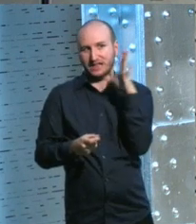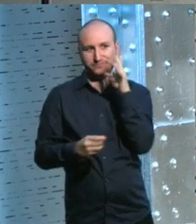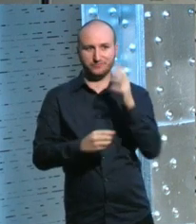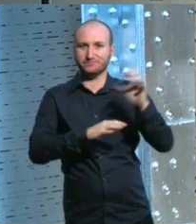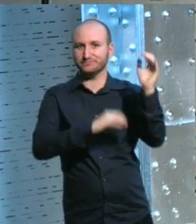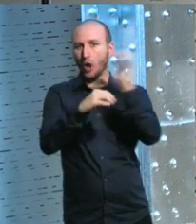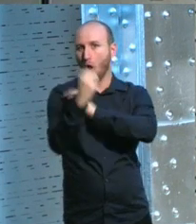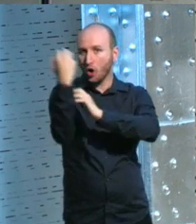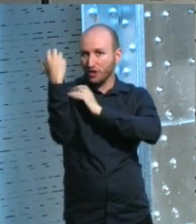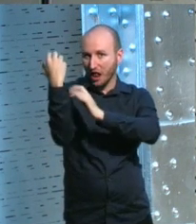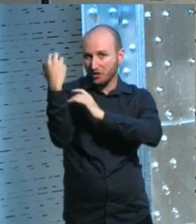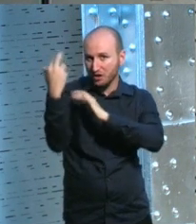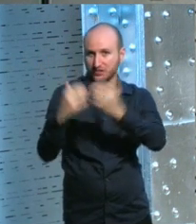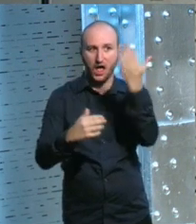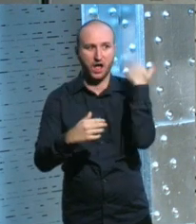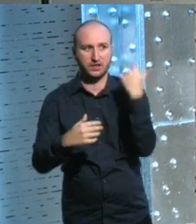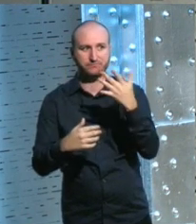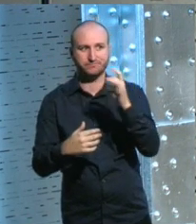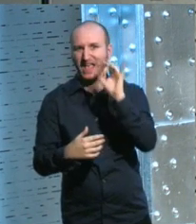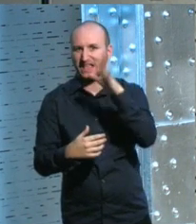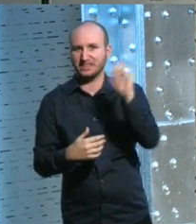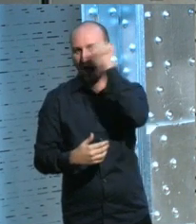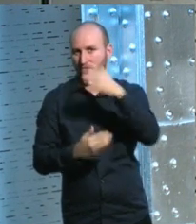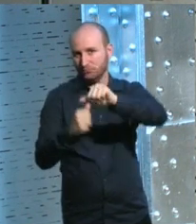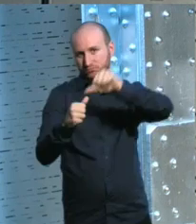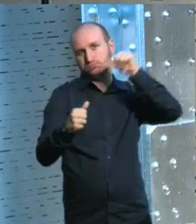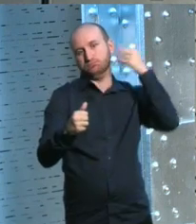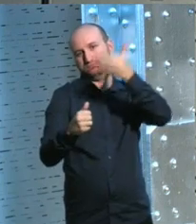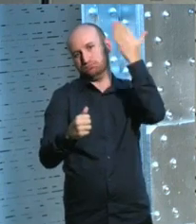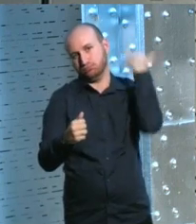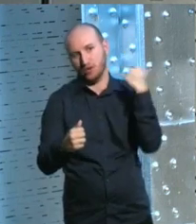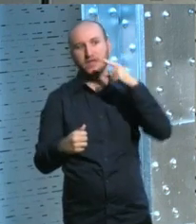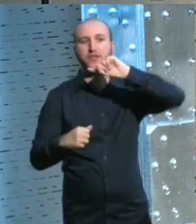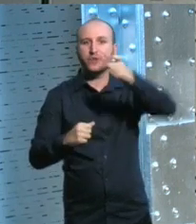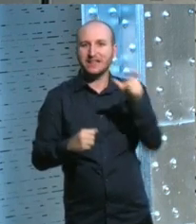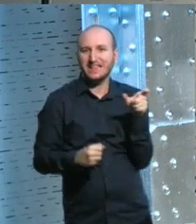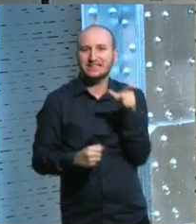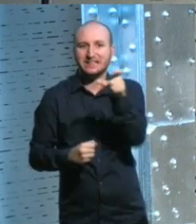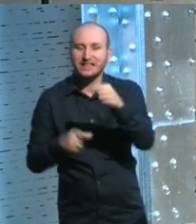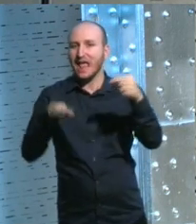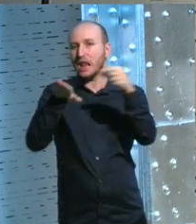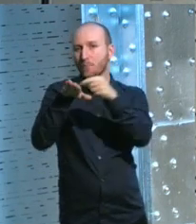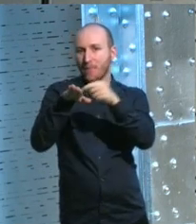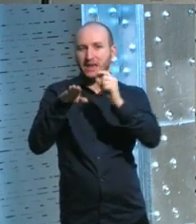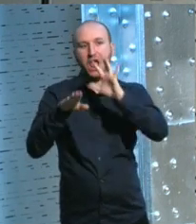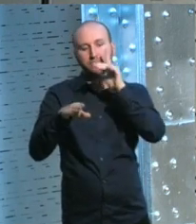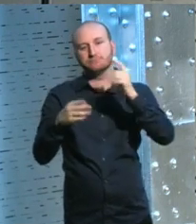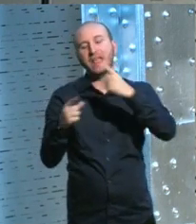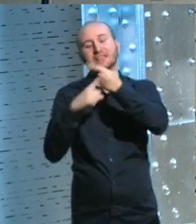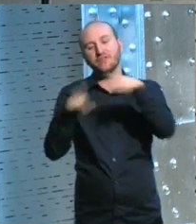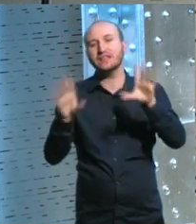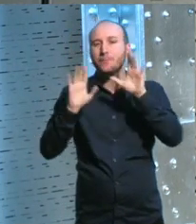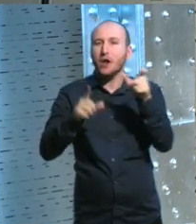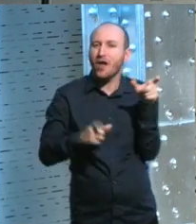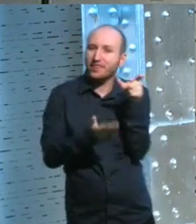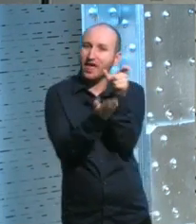los ordenadores de hace 15 años, a los disquetes, a los pendrive, etcétera. Bueno, los pendrive ya es otra cosa, pero de los discos